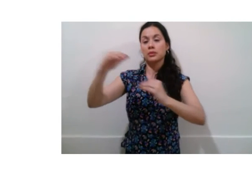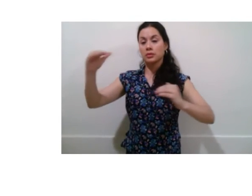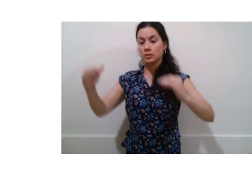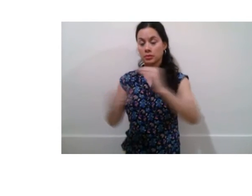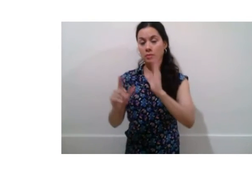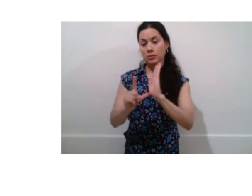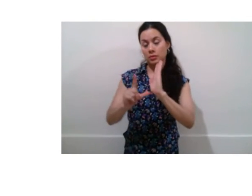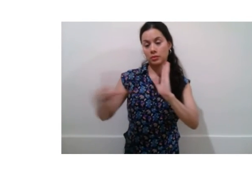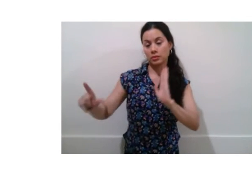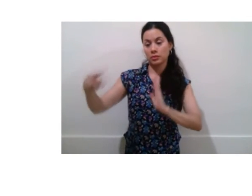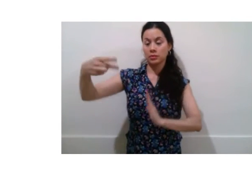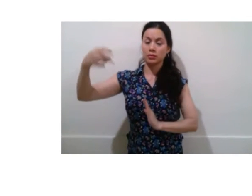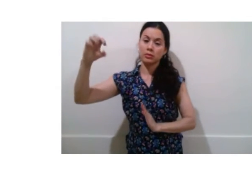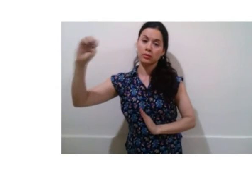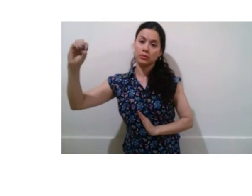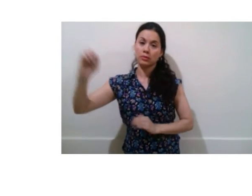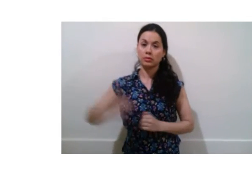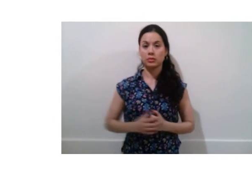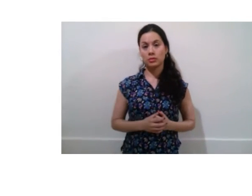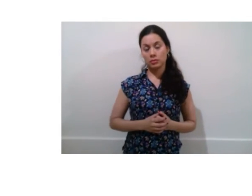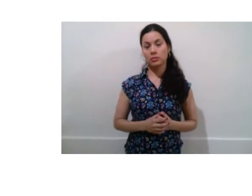longitud igual a cero.